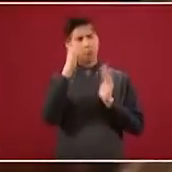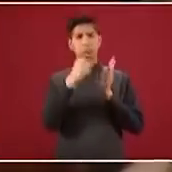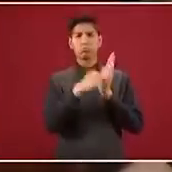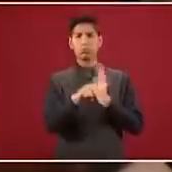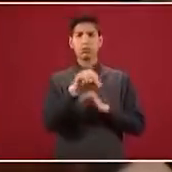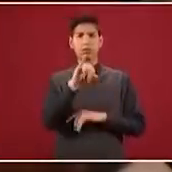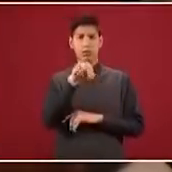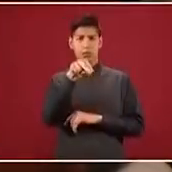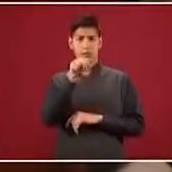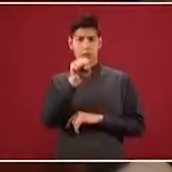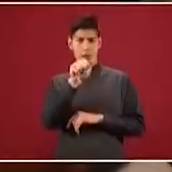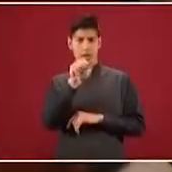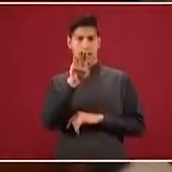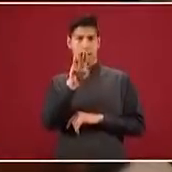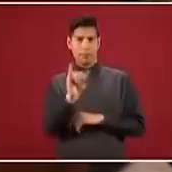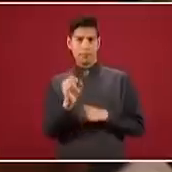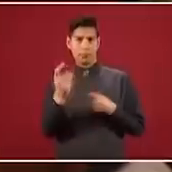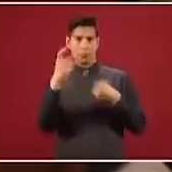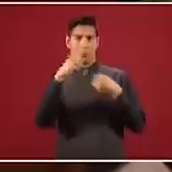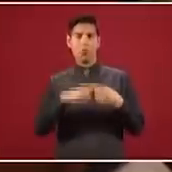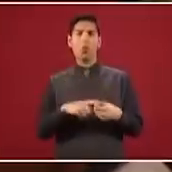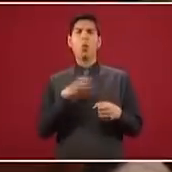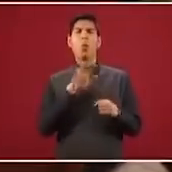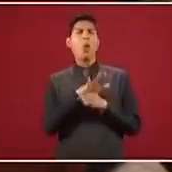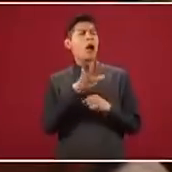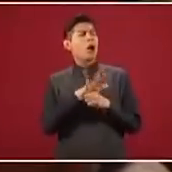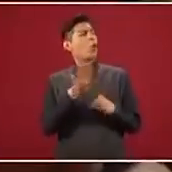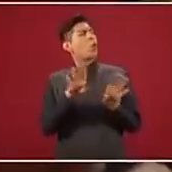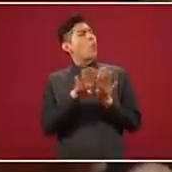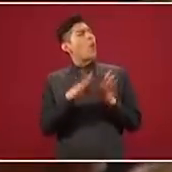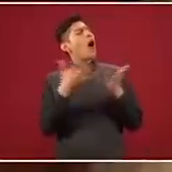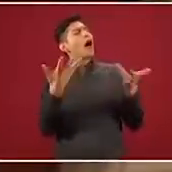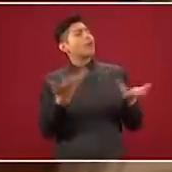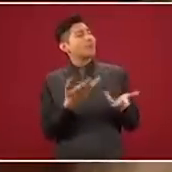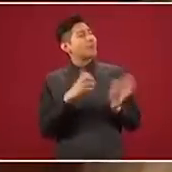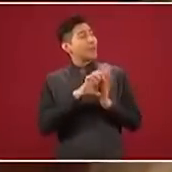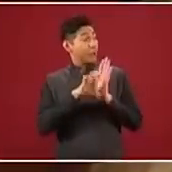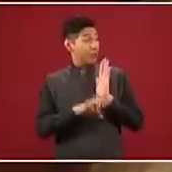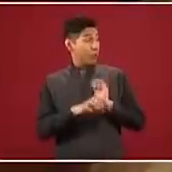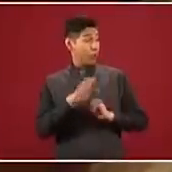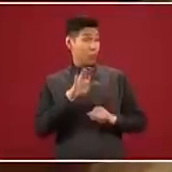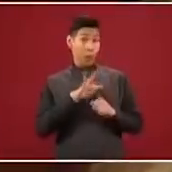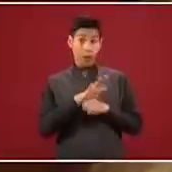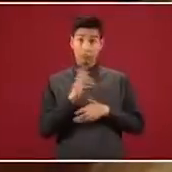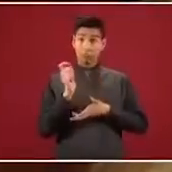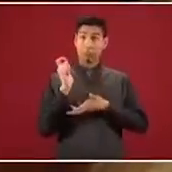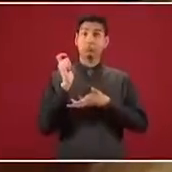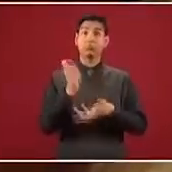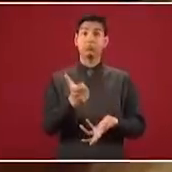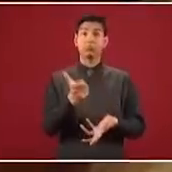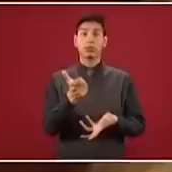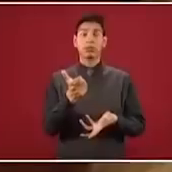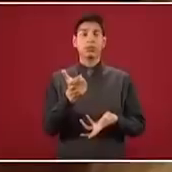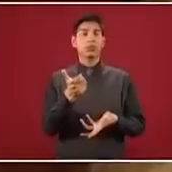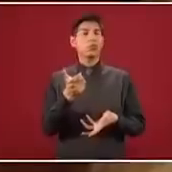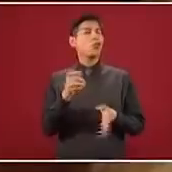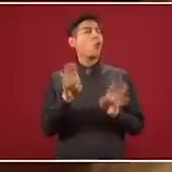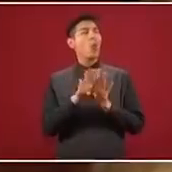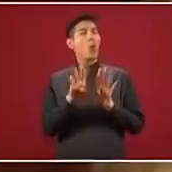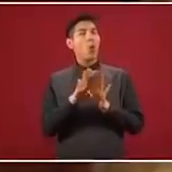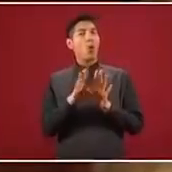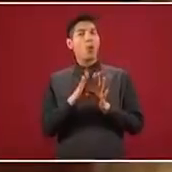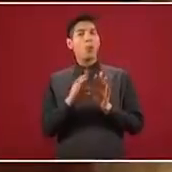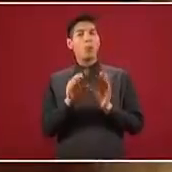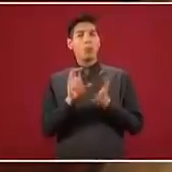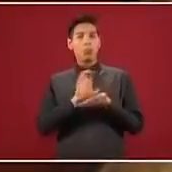de manejo de recursos, de qué es lo que ya no podrían, o sea, o qué cantidad o qué rubros de ese dinero que hoy reciben